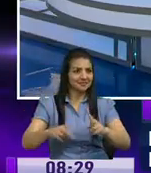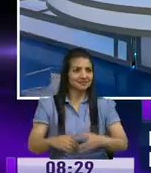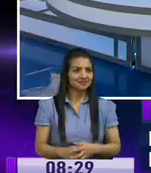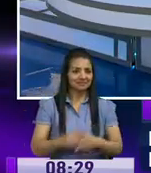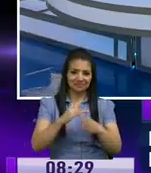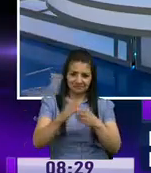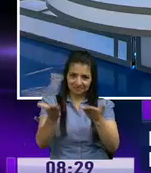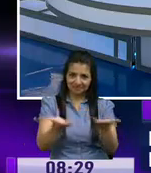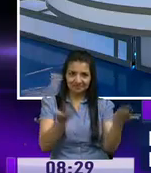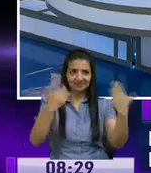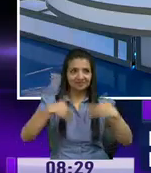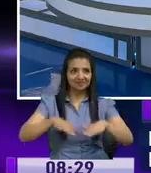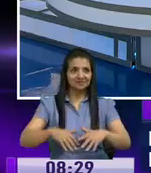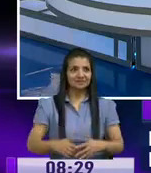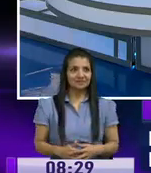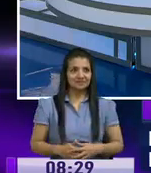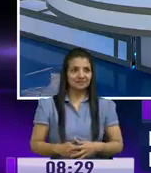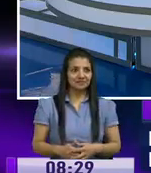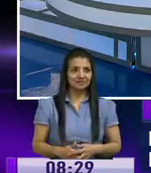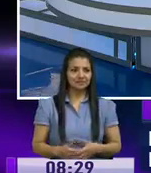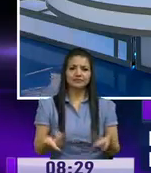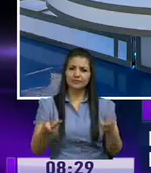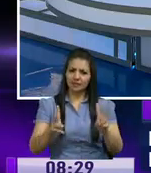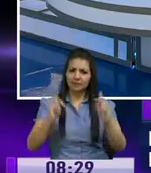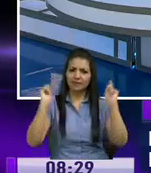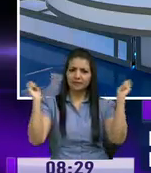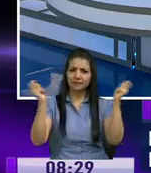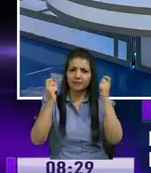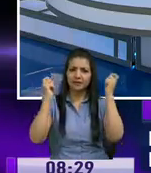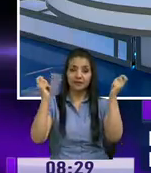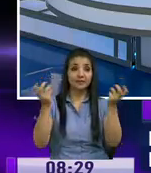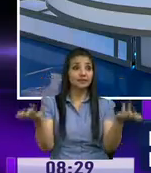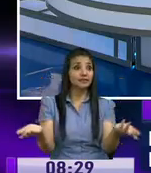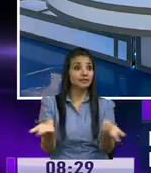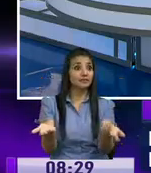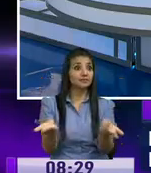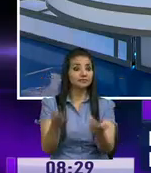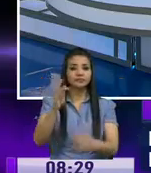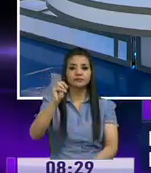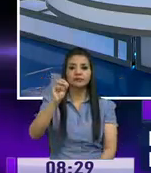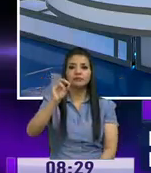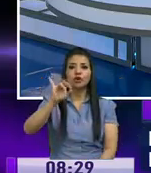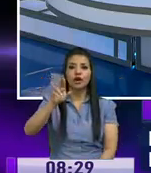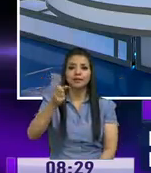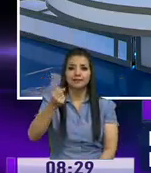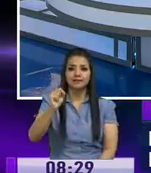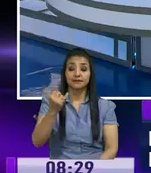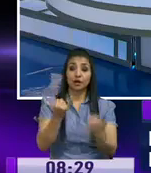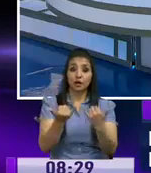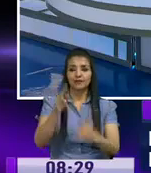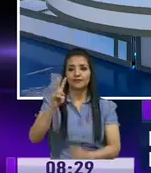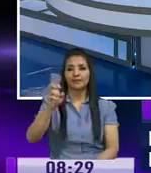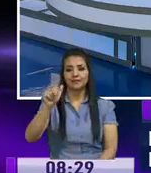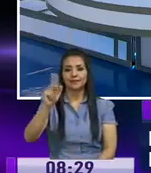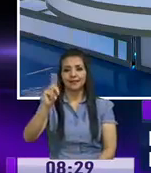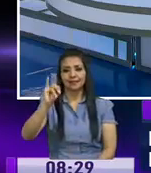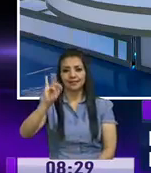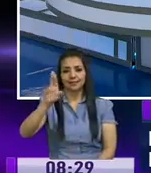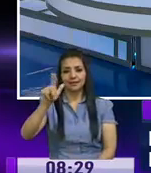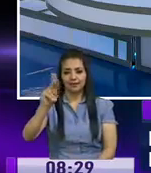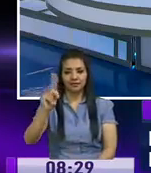está hecha ahí también. Usted tiene farra en, ¿dónde era? En Monjas y hoy en la Vicentina. Mañana en Monjas y hoy